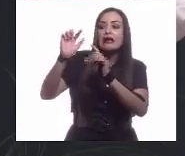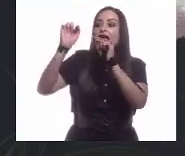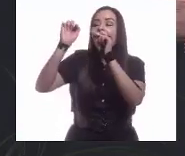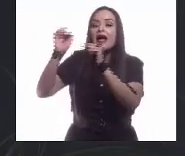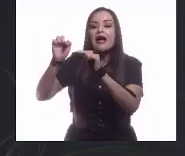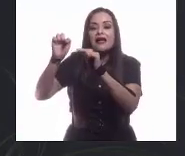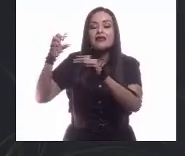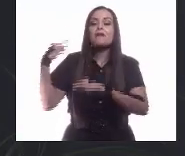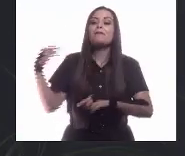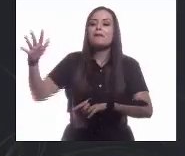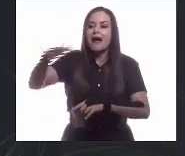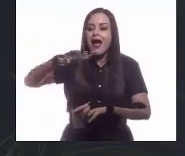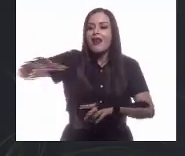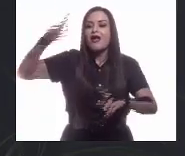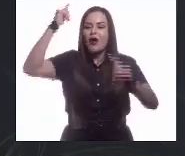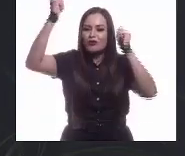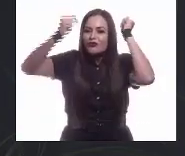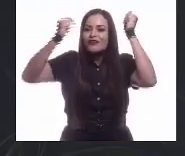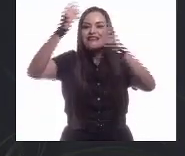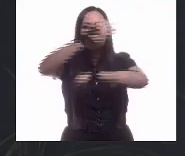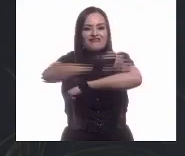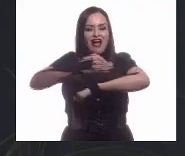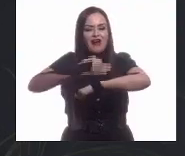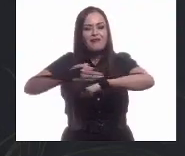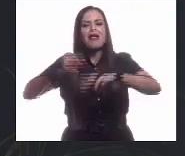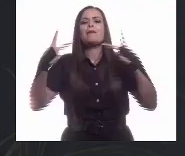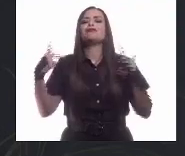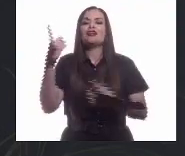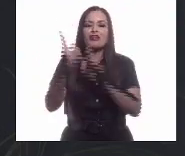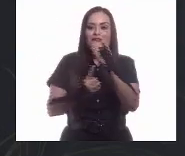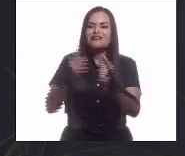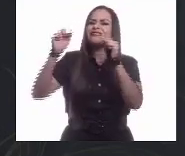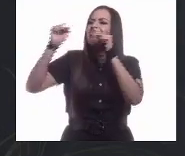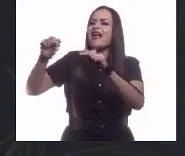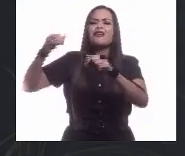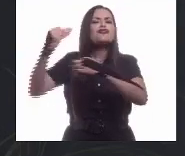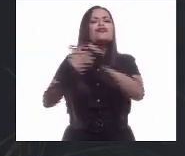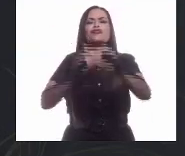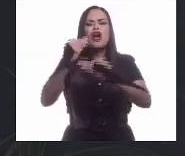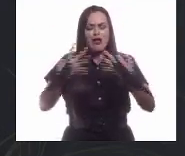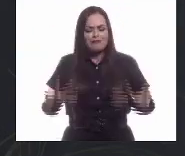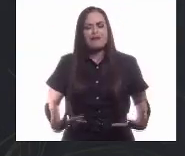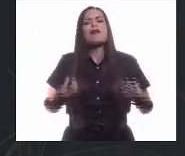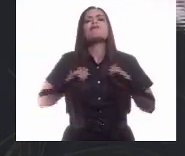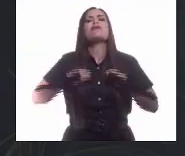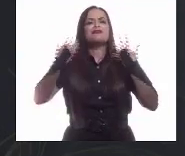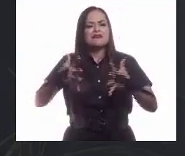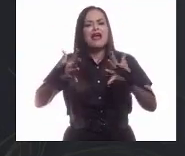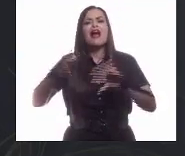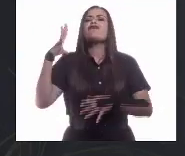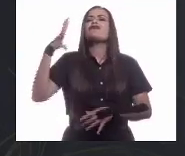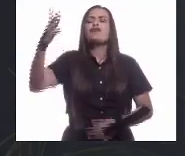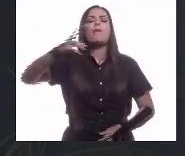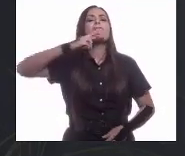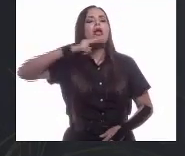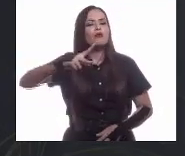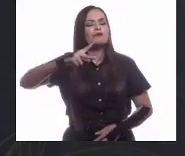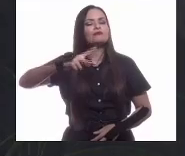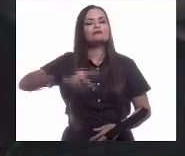malecón, turistas, familias, deportistas, ahí todos vivimos ya un mejor futuro.